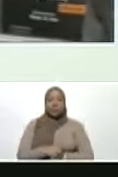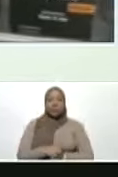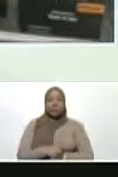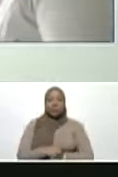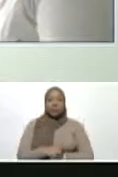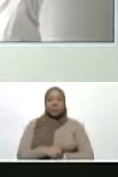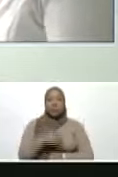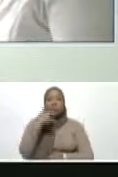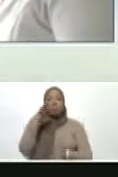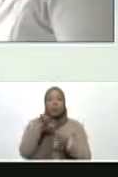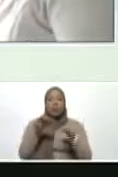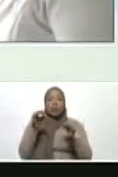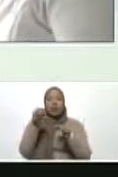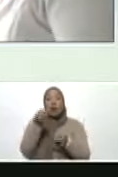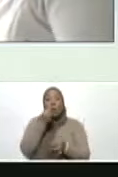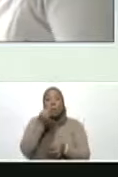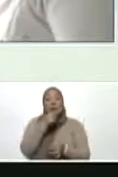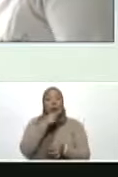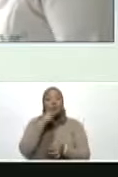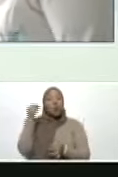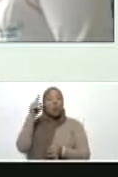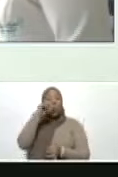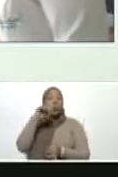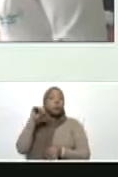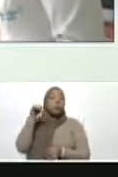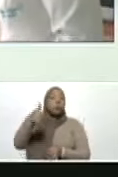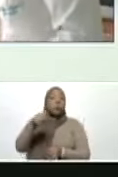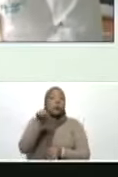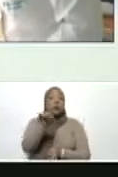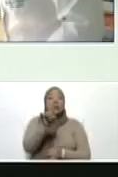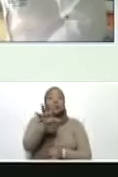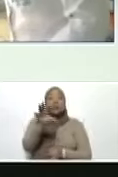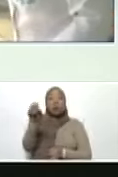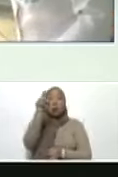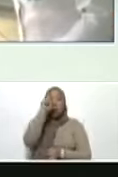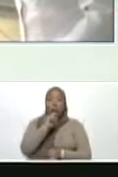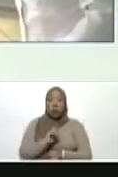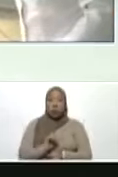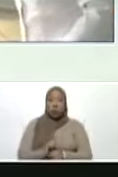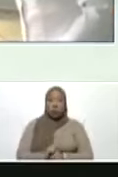está comiendo azúcar refinada desde hace 150 años.